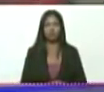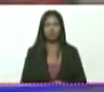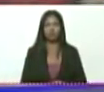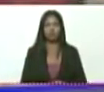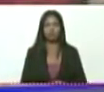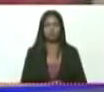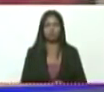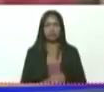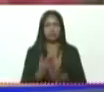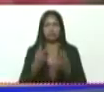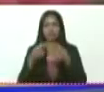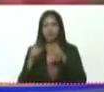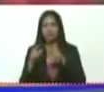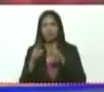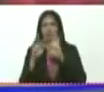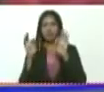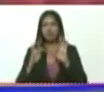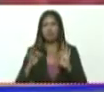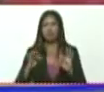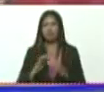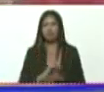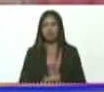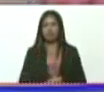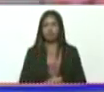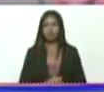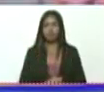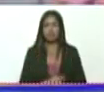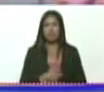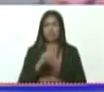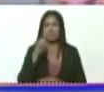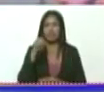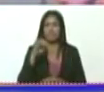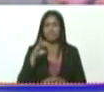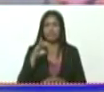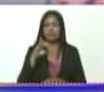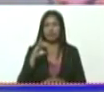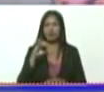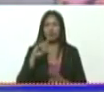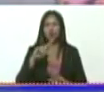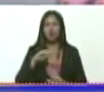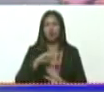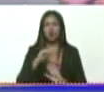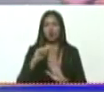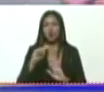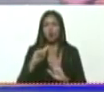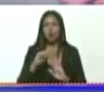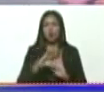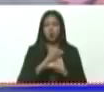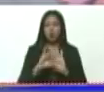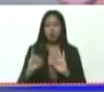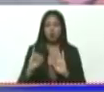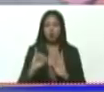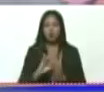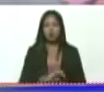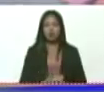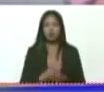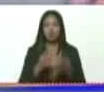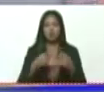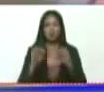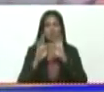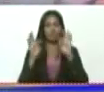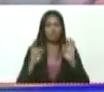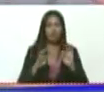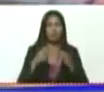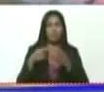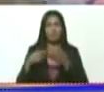ya por otra vía, también constitucional, pero ya por otra vía, en